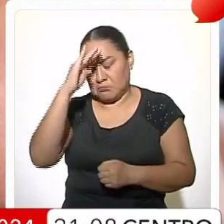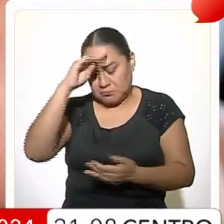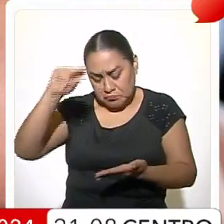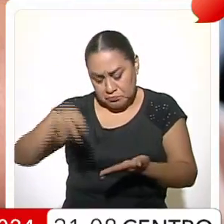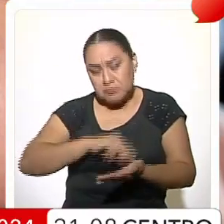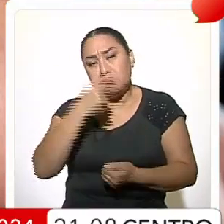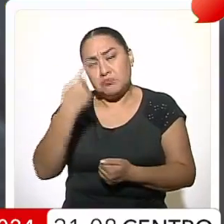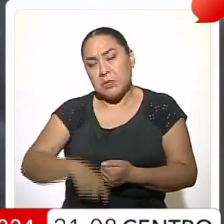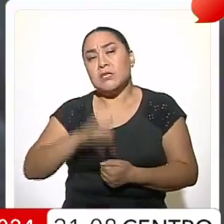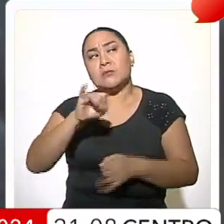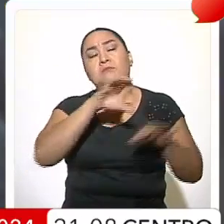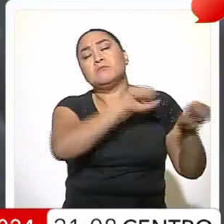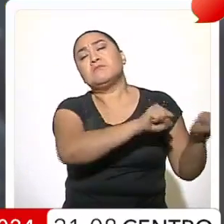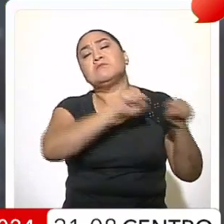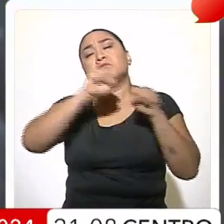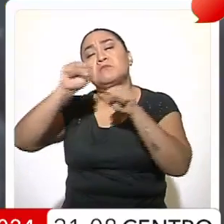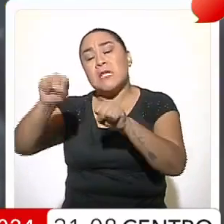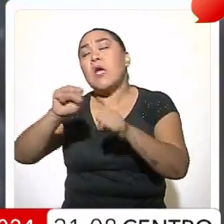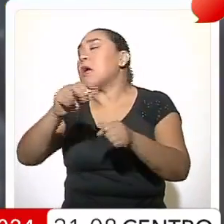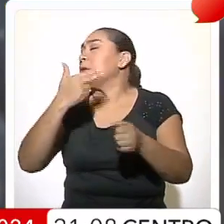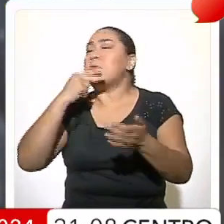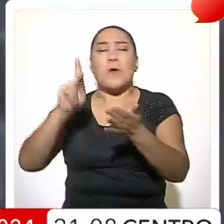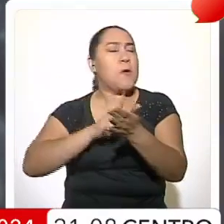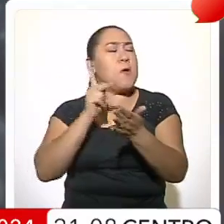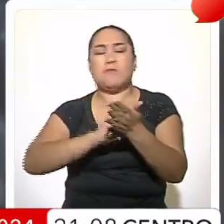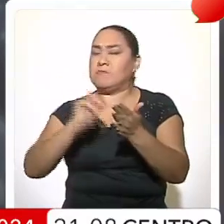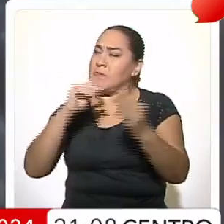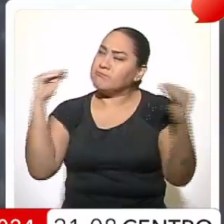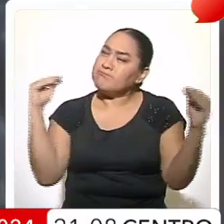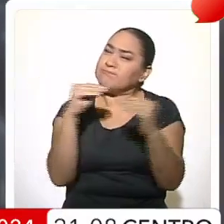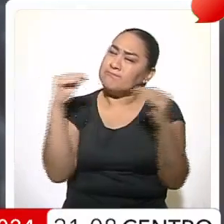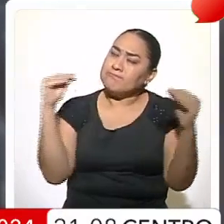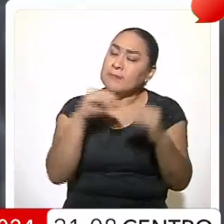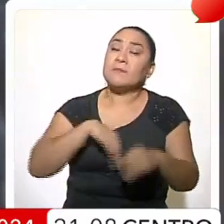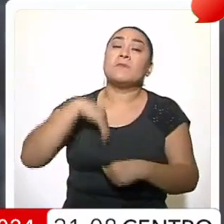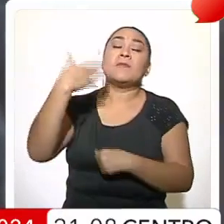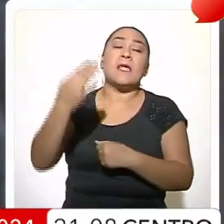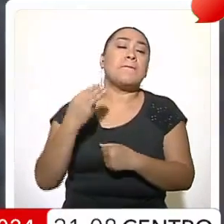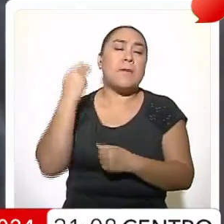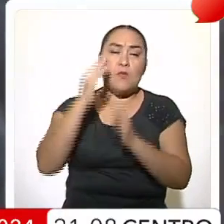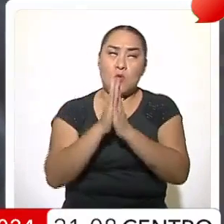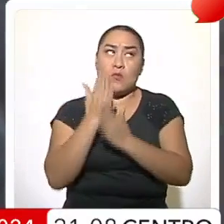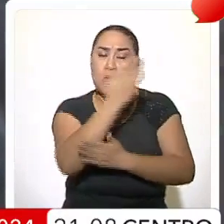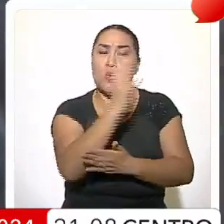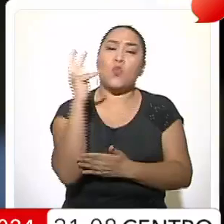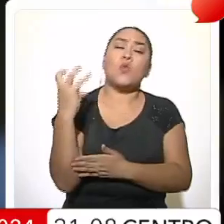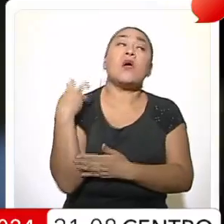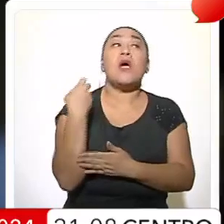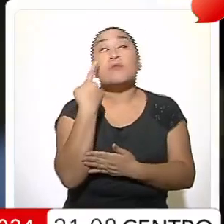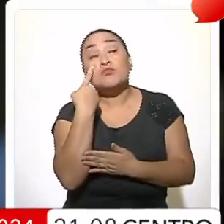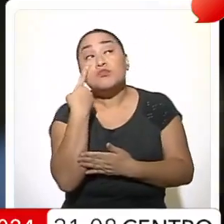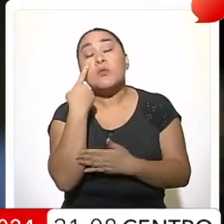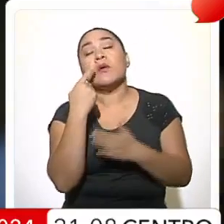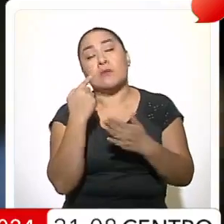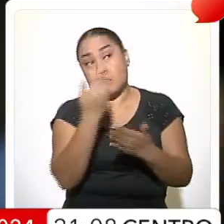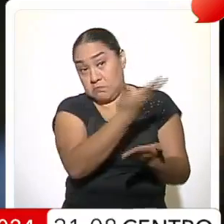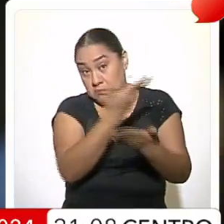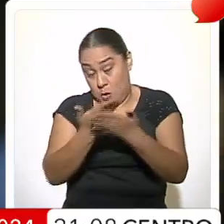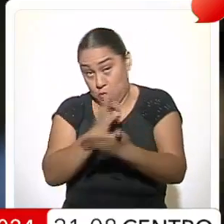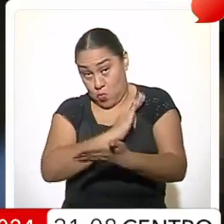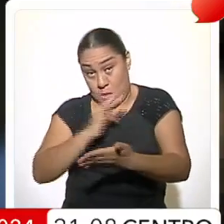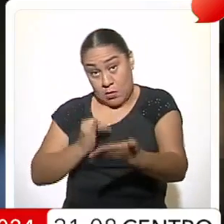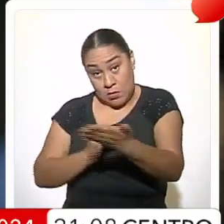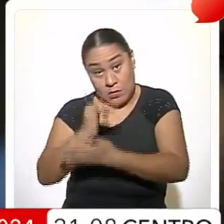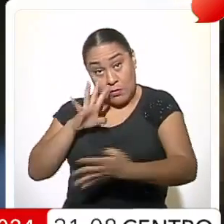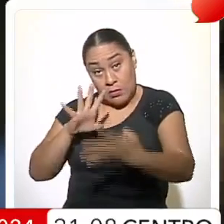decreto de extradición, que Assange apeló, y en marzo, la justicia pidió a Washington más garantías sobre que no fuera condenado a